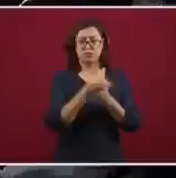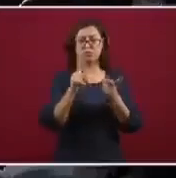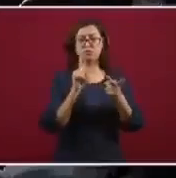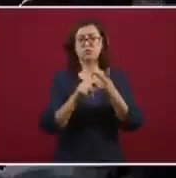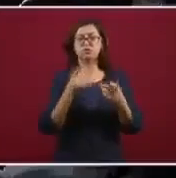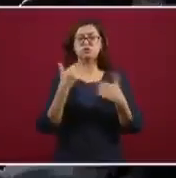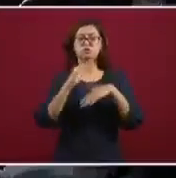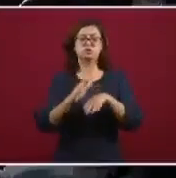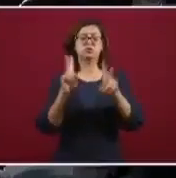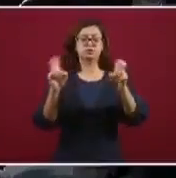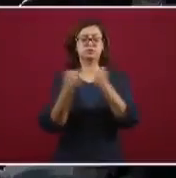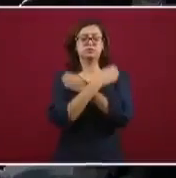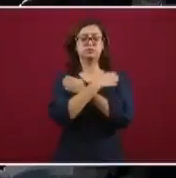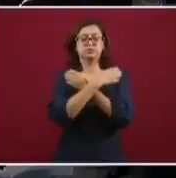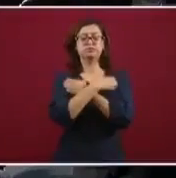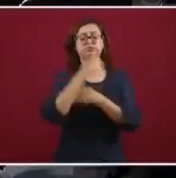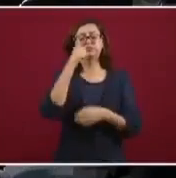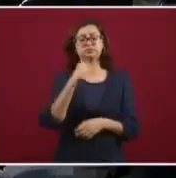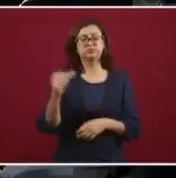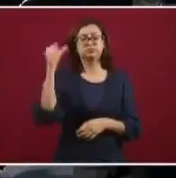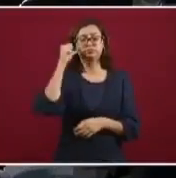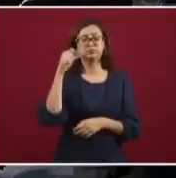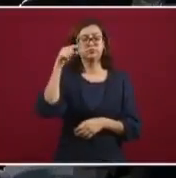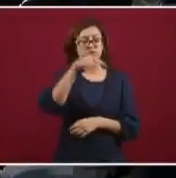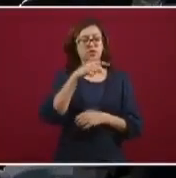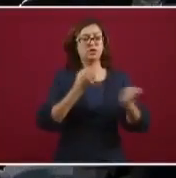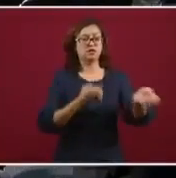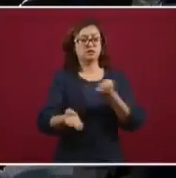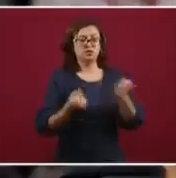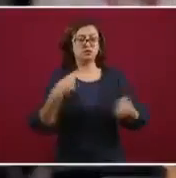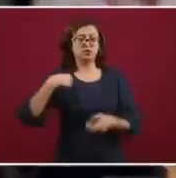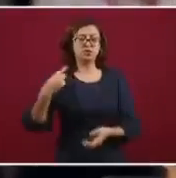educación, ayer, visitando este gimnasio,